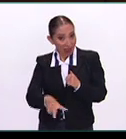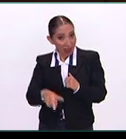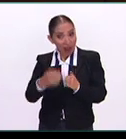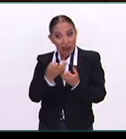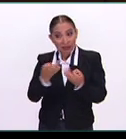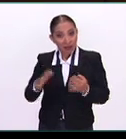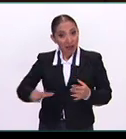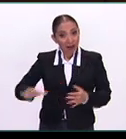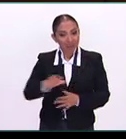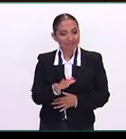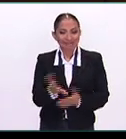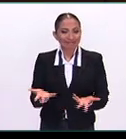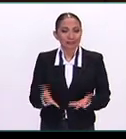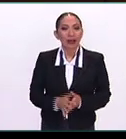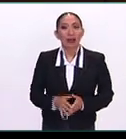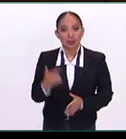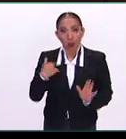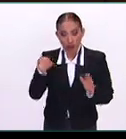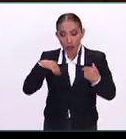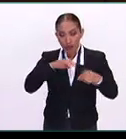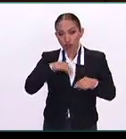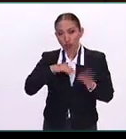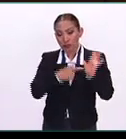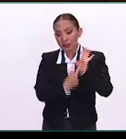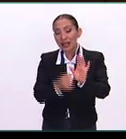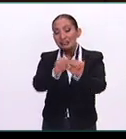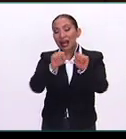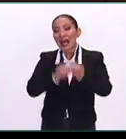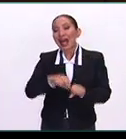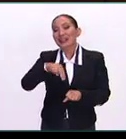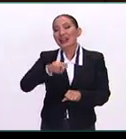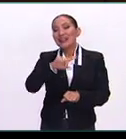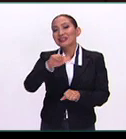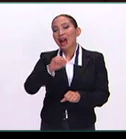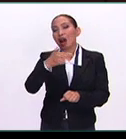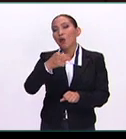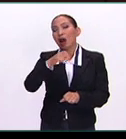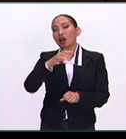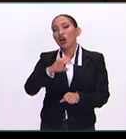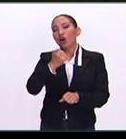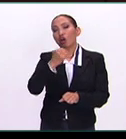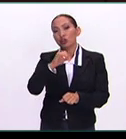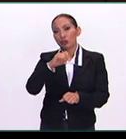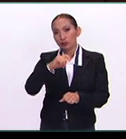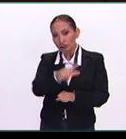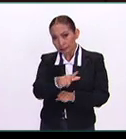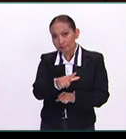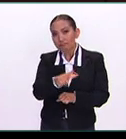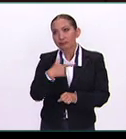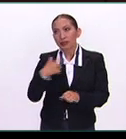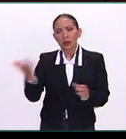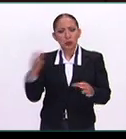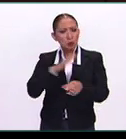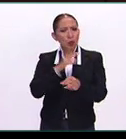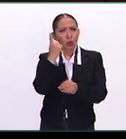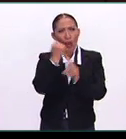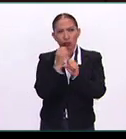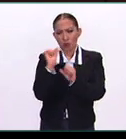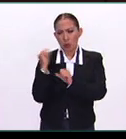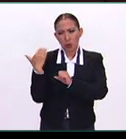en la tierra? Lo presentamos en la sala de Zahualcóyotl. De esto hará escasamente un